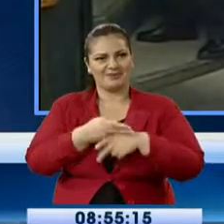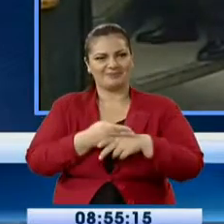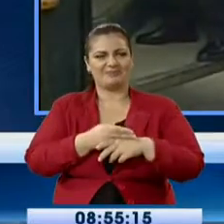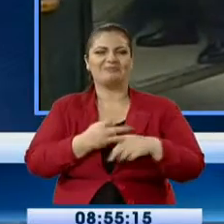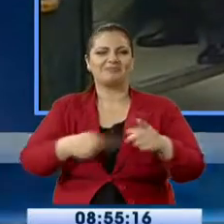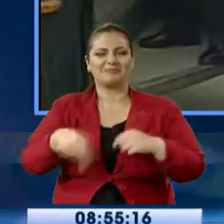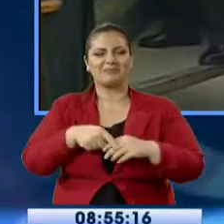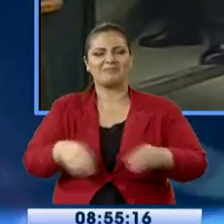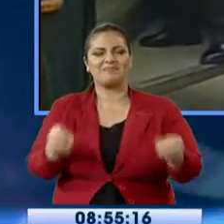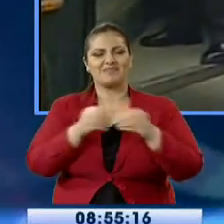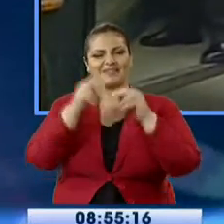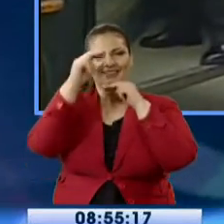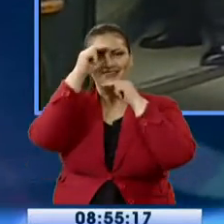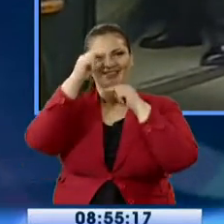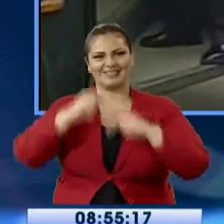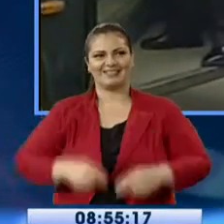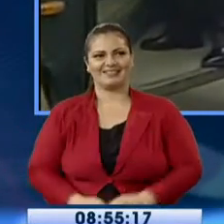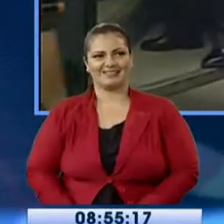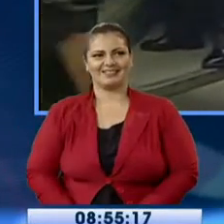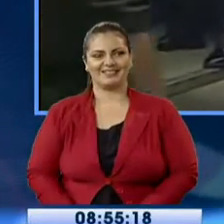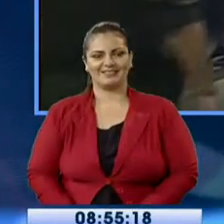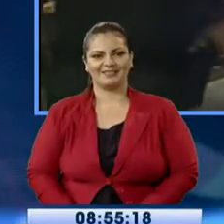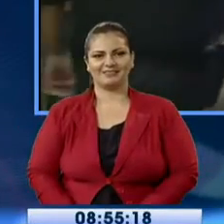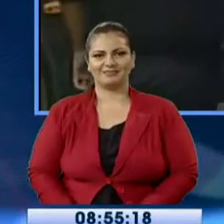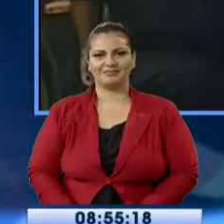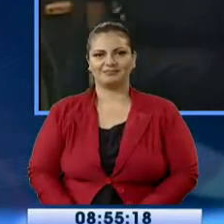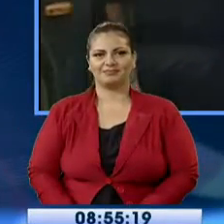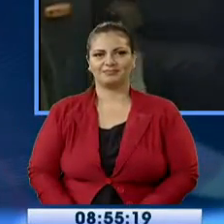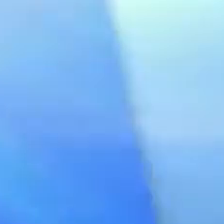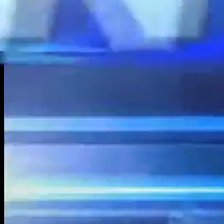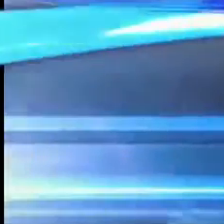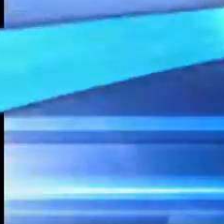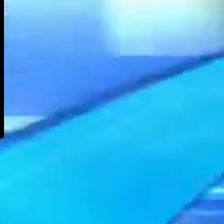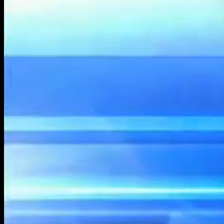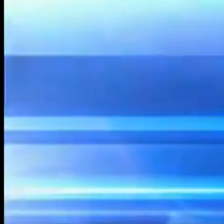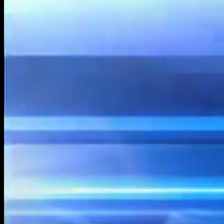regresamos con más noticias. Así es, ¿no? Sí, ¿qué se viene ahora? Buenos días. No sé.